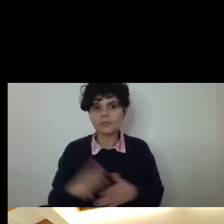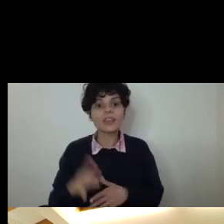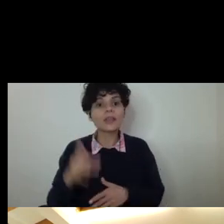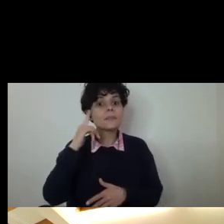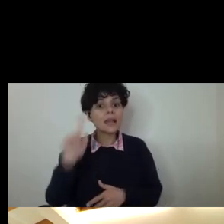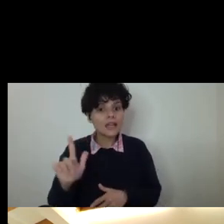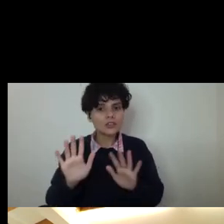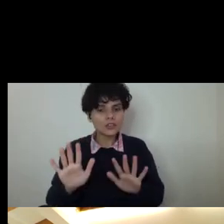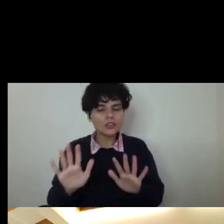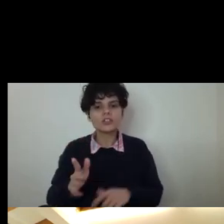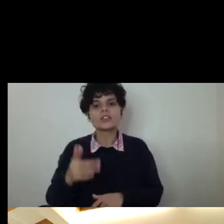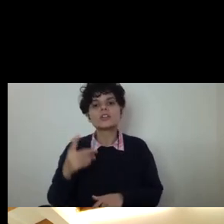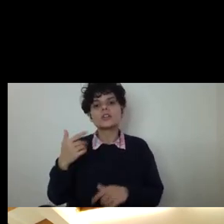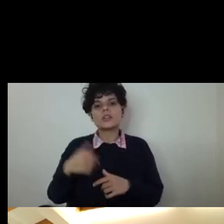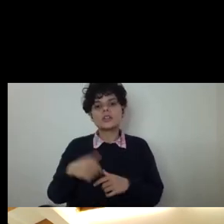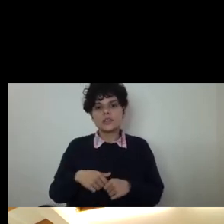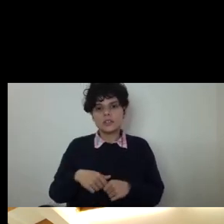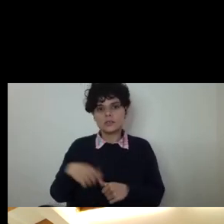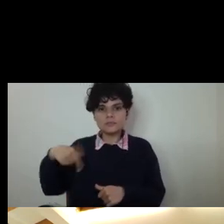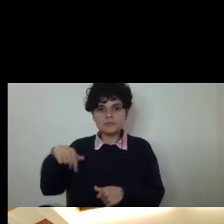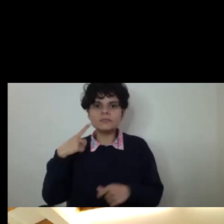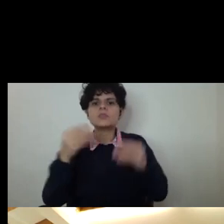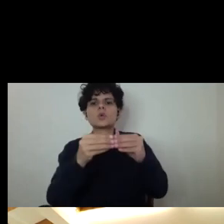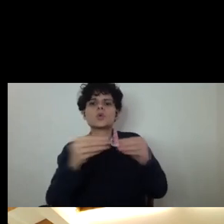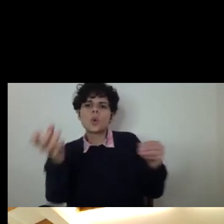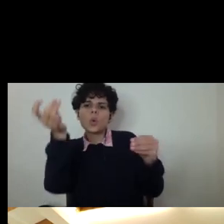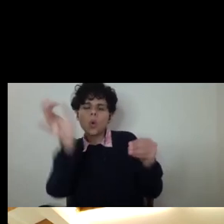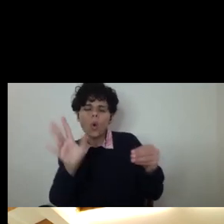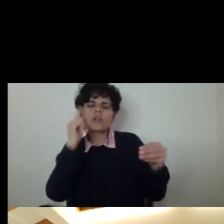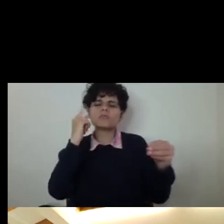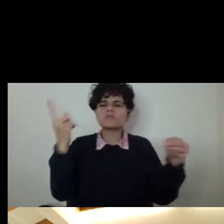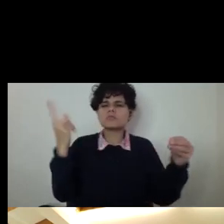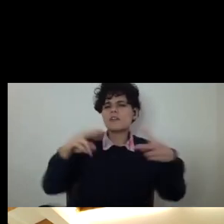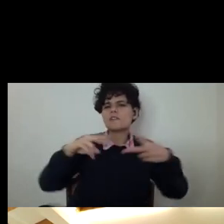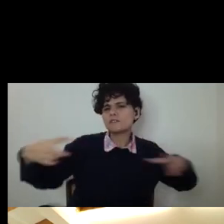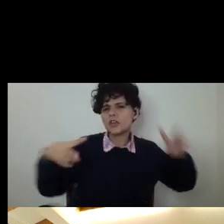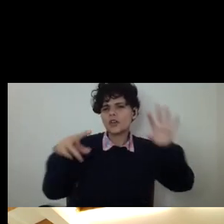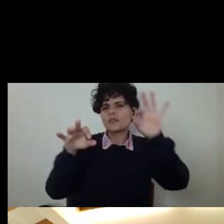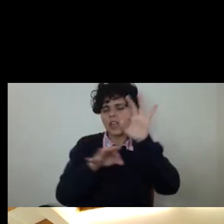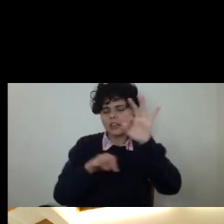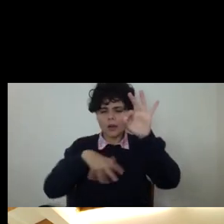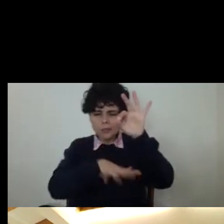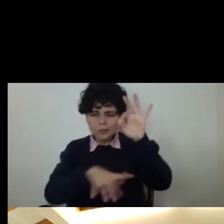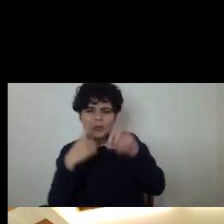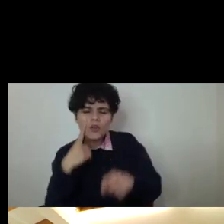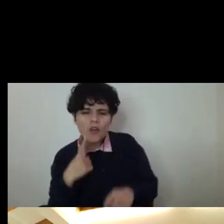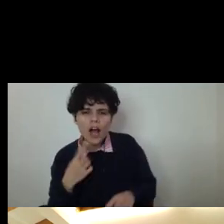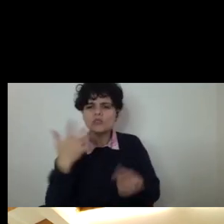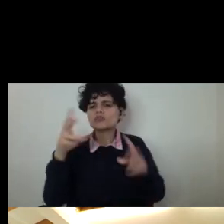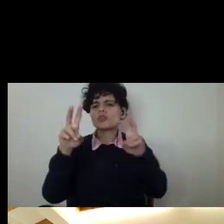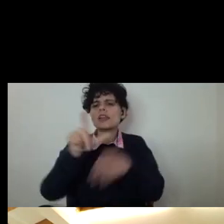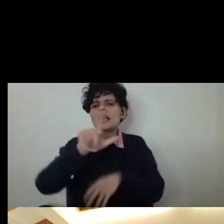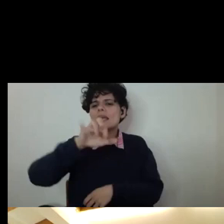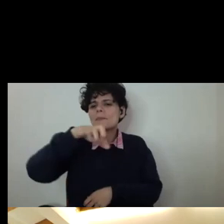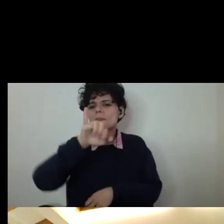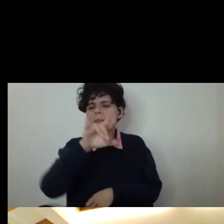en canales únicos, en condiciones muy biofísicas, incorporados en bicapas planas de lípidos, y otra cosa es